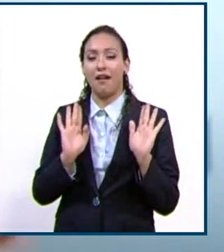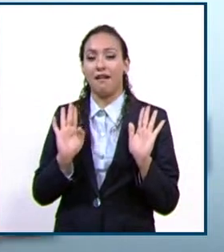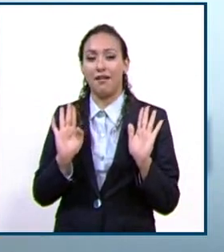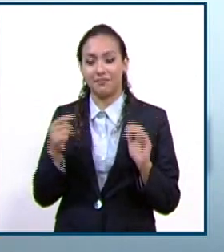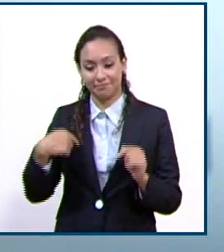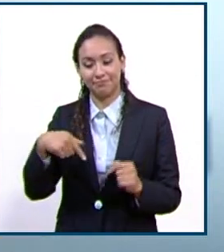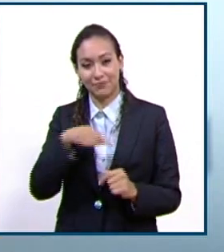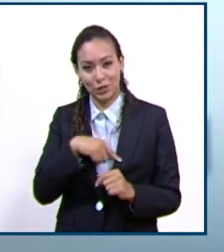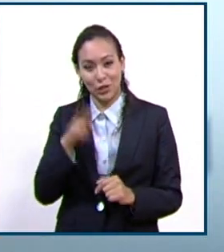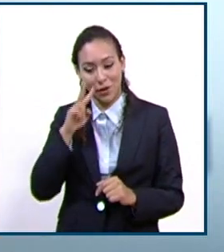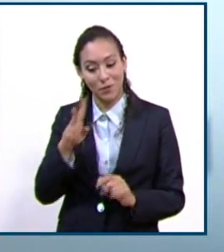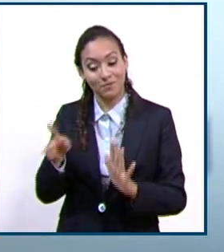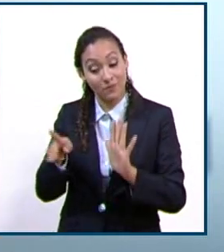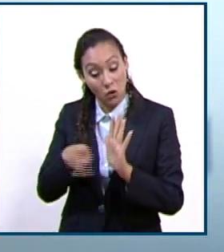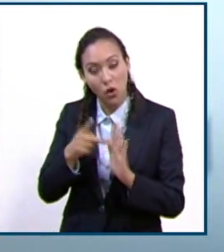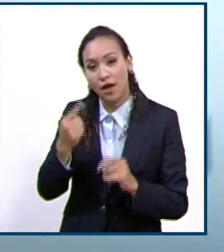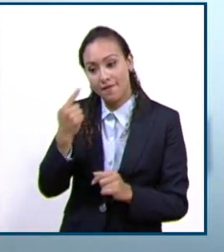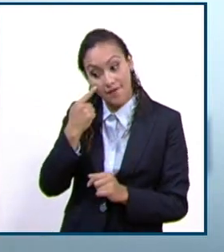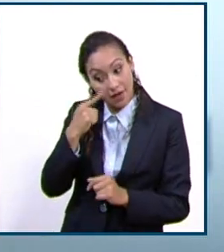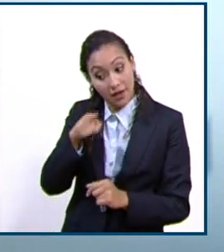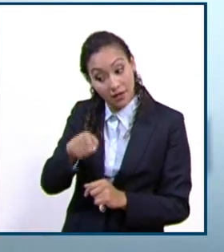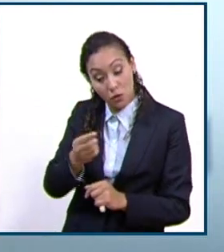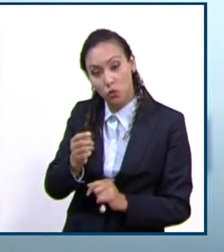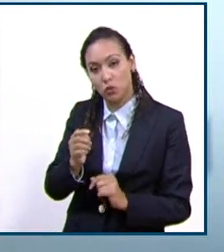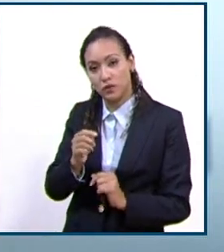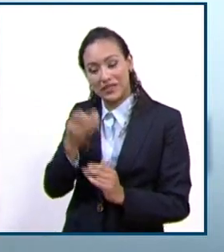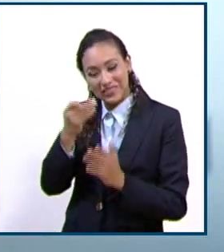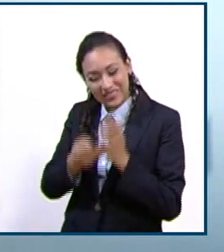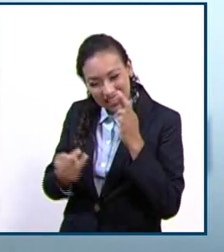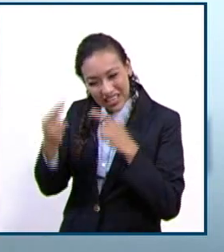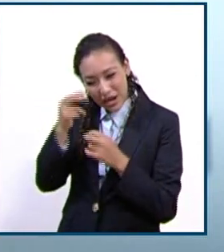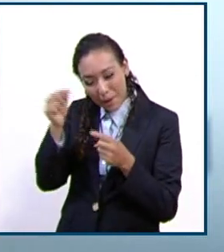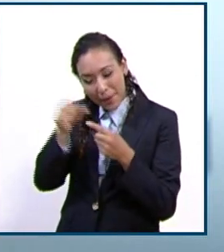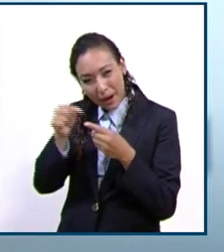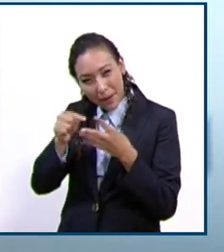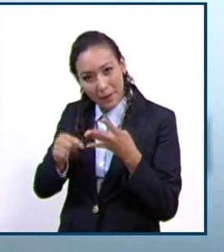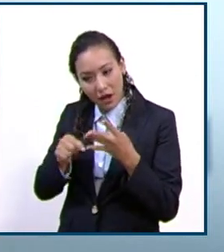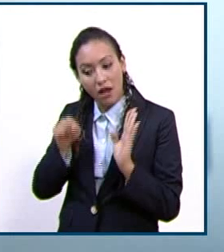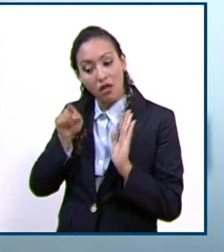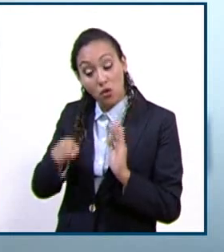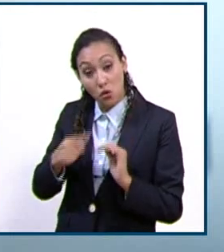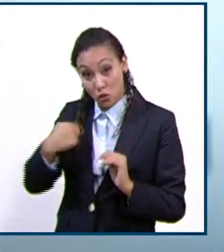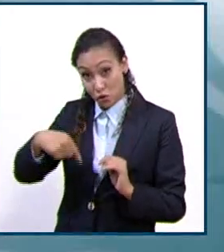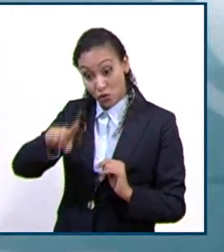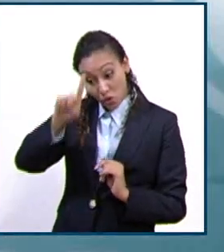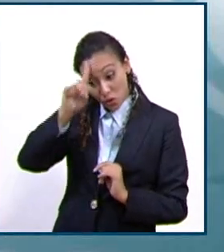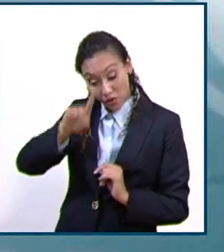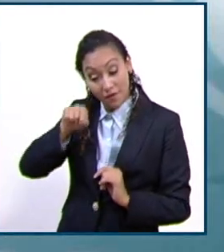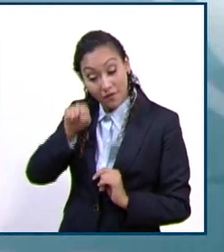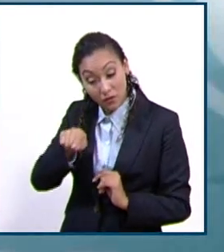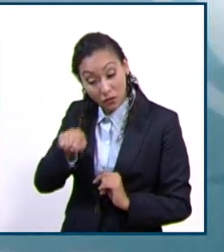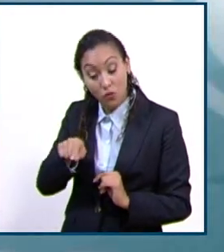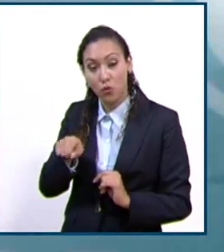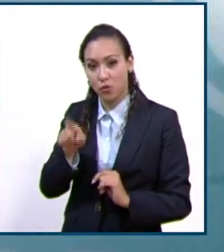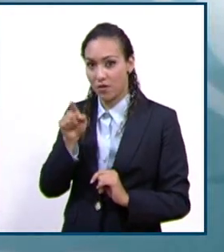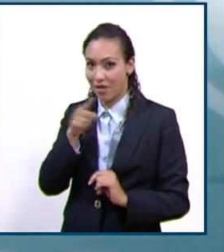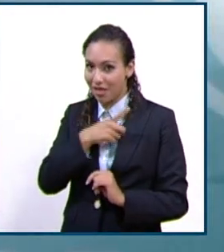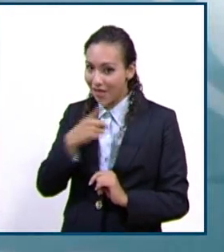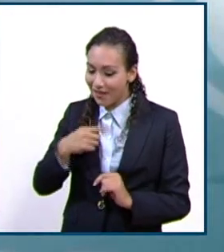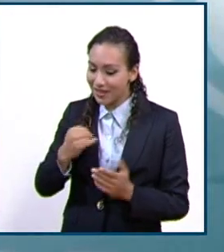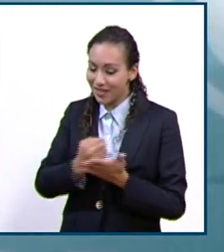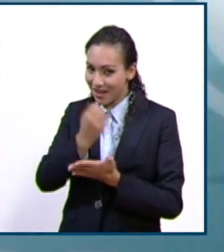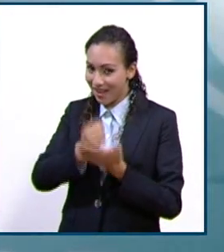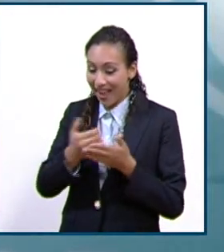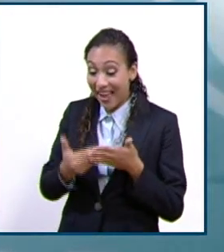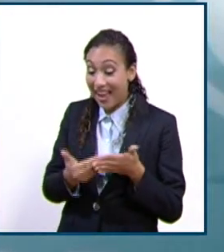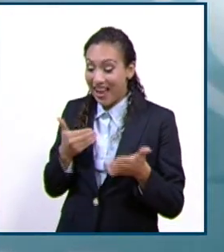decir vuelve a enjuiciar o hasta cambia el sentido de la decisión porque absolviste cuando debiste haber condenado. Pero